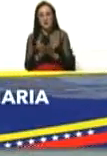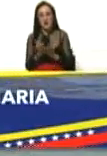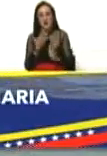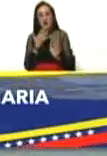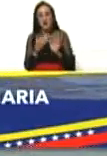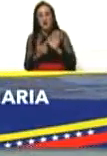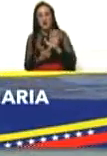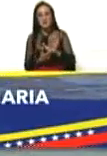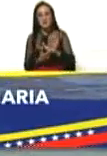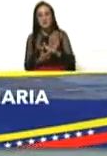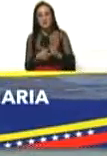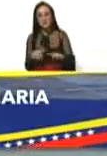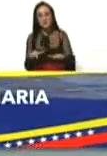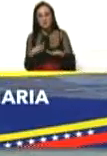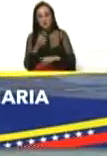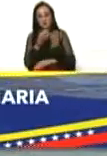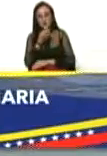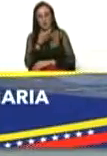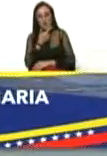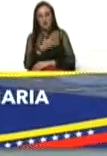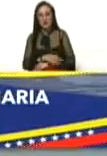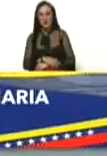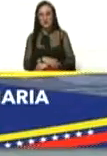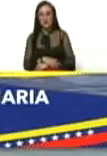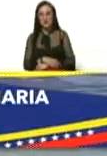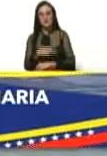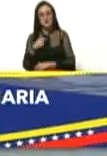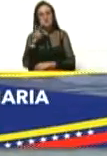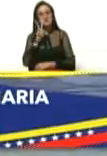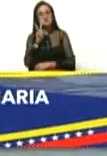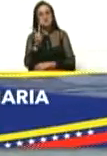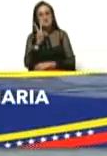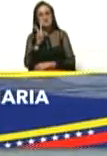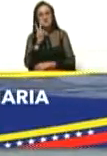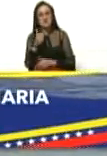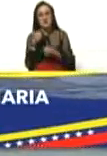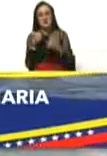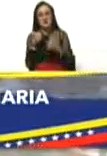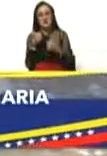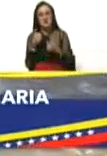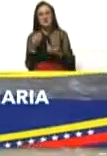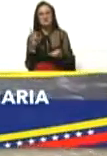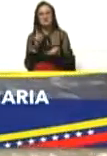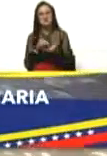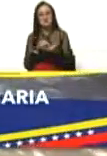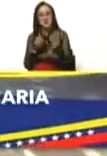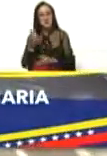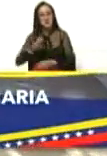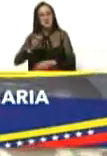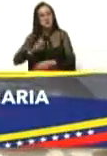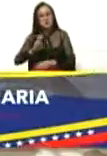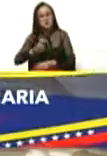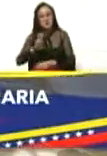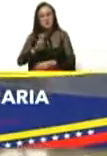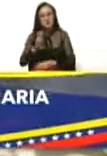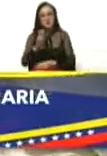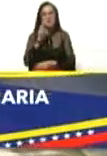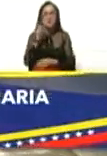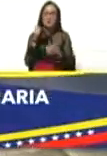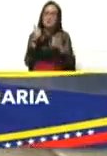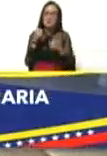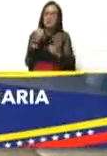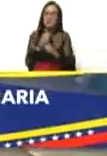ejemplo, quedó bien bonita. La hemos estado observando, hicimos un recorrido por sus instalaciones, los